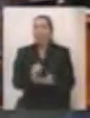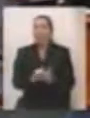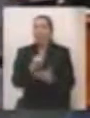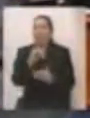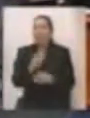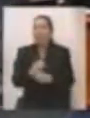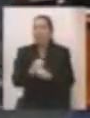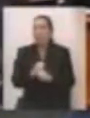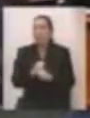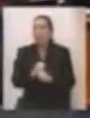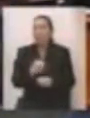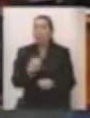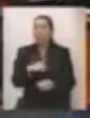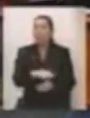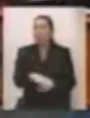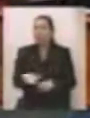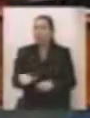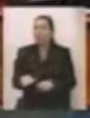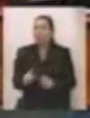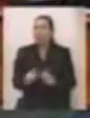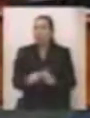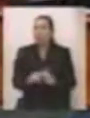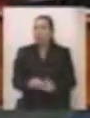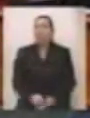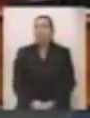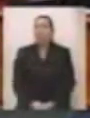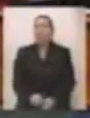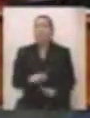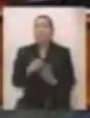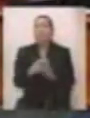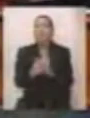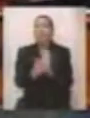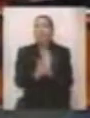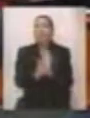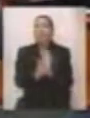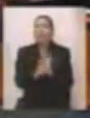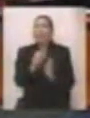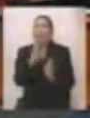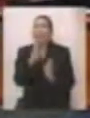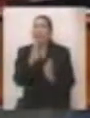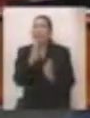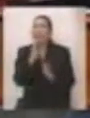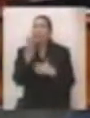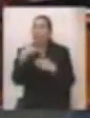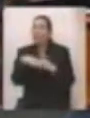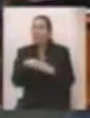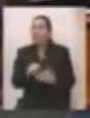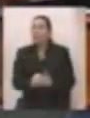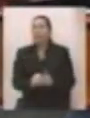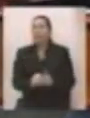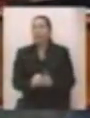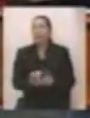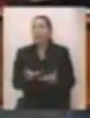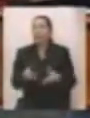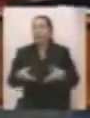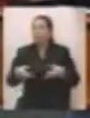estaban sometidos nuestros niños. En un comienzo, el proyecto de ley hablaba de la incorporación de